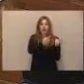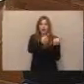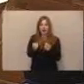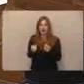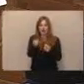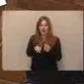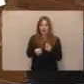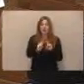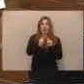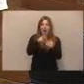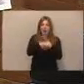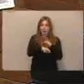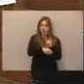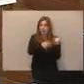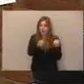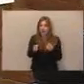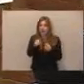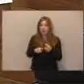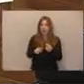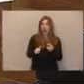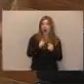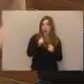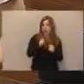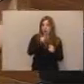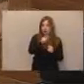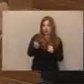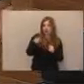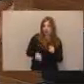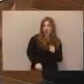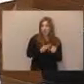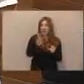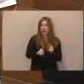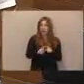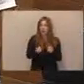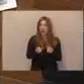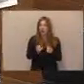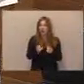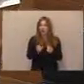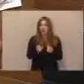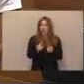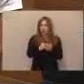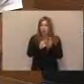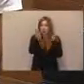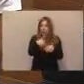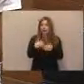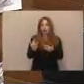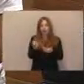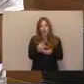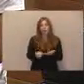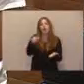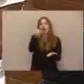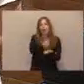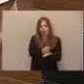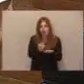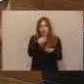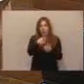infradotación de recursos y abuso de los profesionales parece que no surten efecto, con lo cual parece que conviene insistir. El